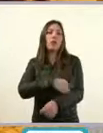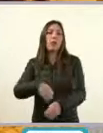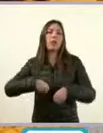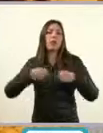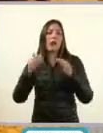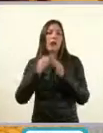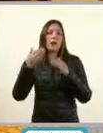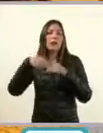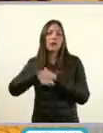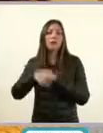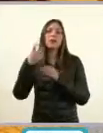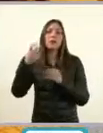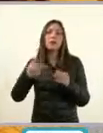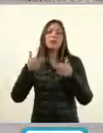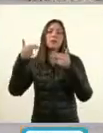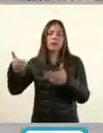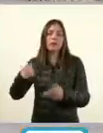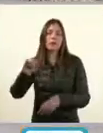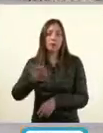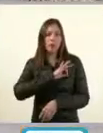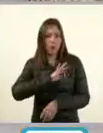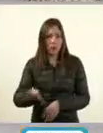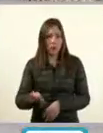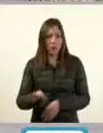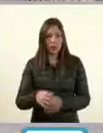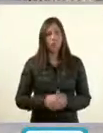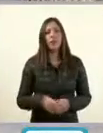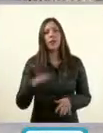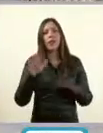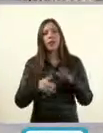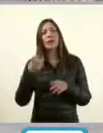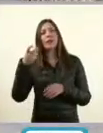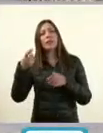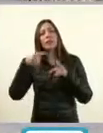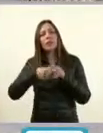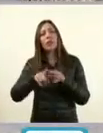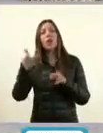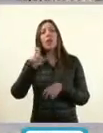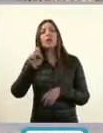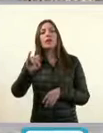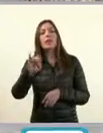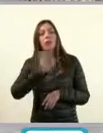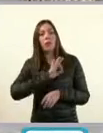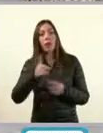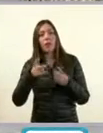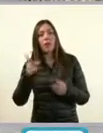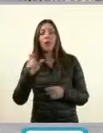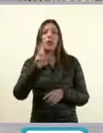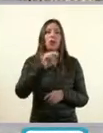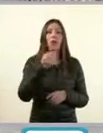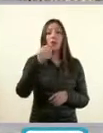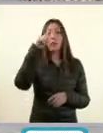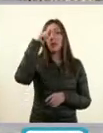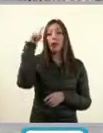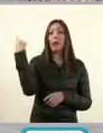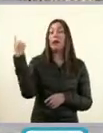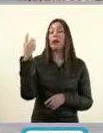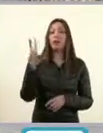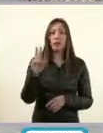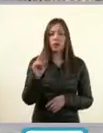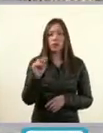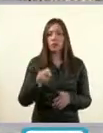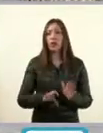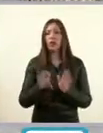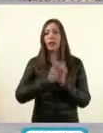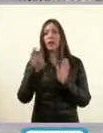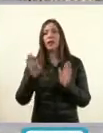Entonces el origen de la posesión es lo que determina cuándo sí y cuándo no puedes prescribir. No es tan fácil. Para no confundir, es cuando